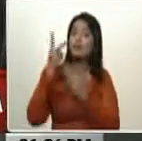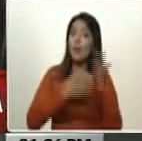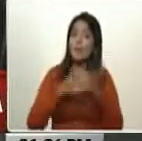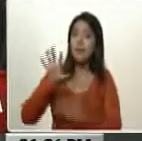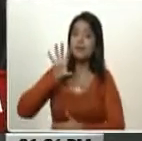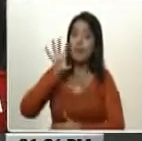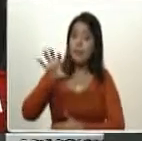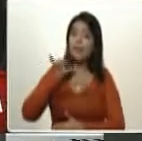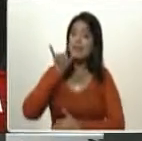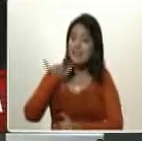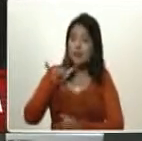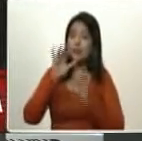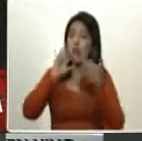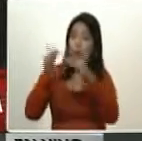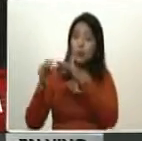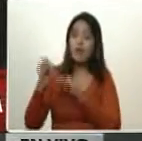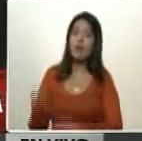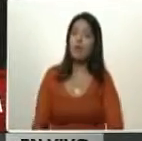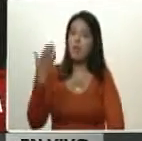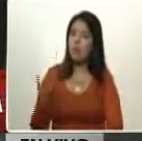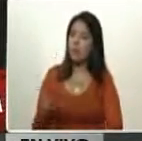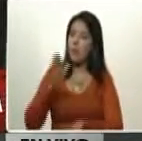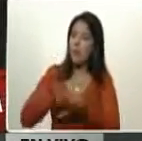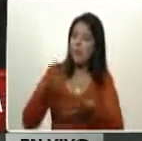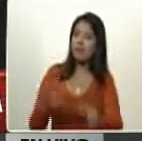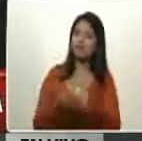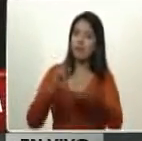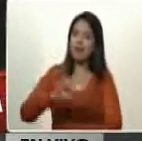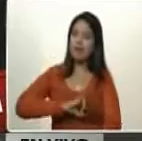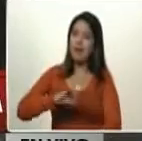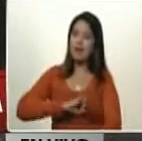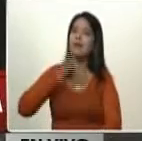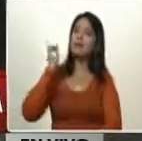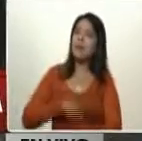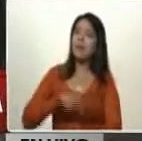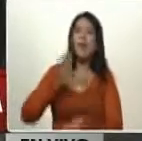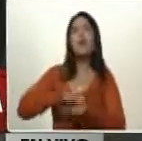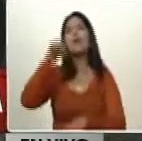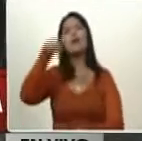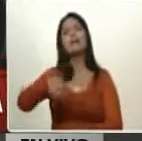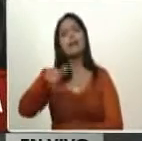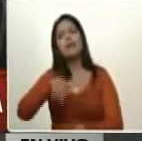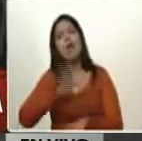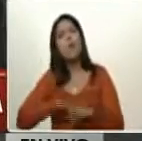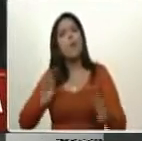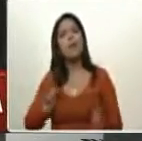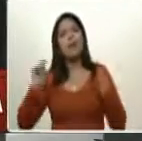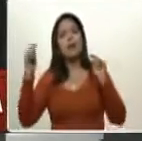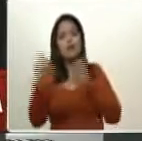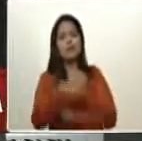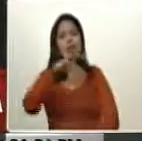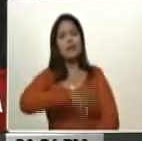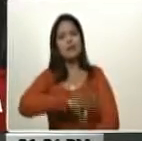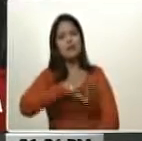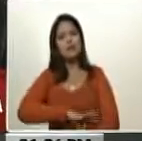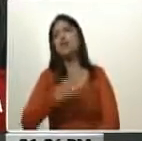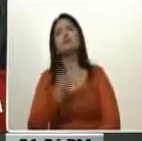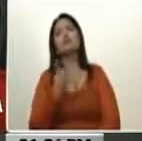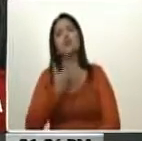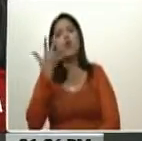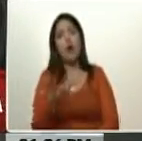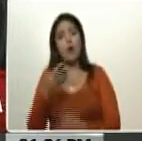patria en el barrio, es tan importante porque rescata la identidad, y porque estamos aquí, y porque la transformación de la sociedad solo se hace